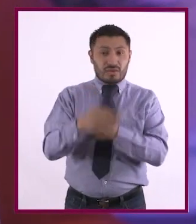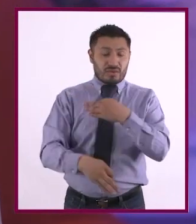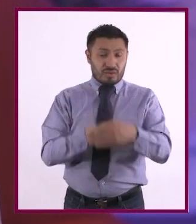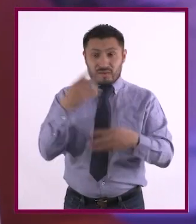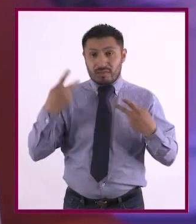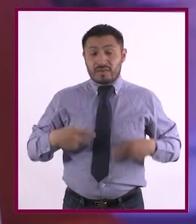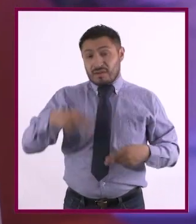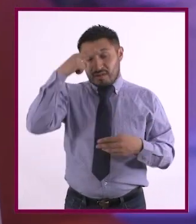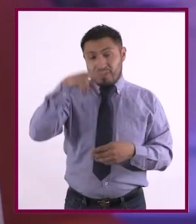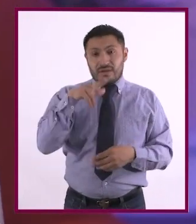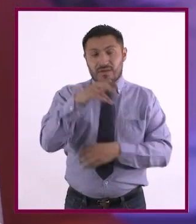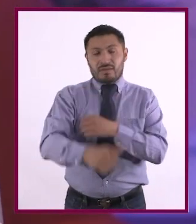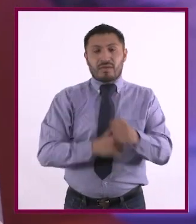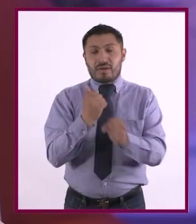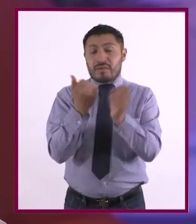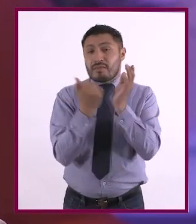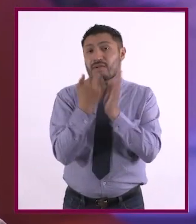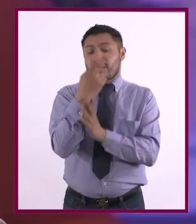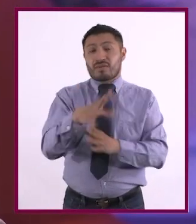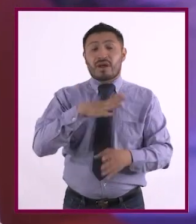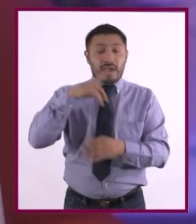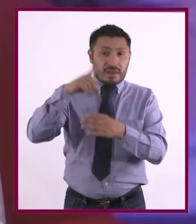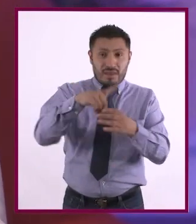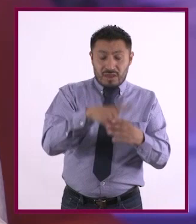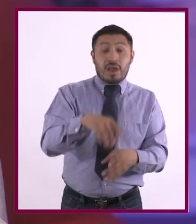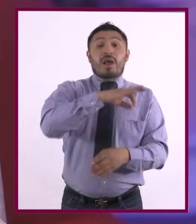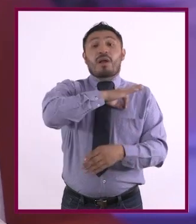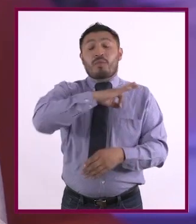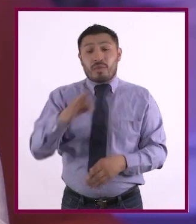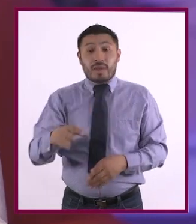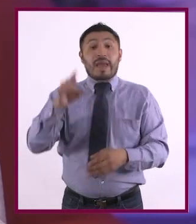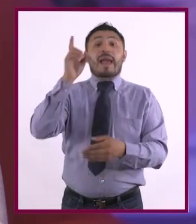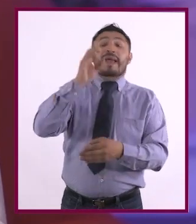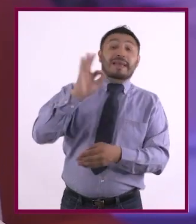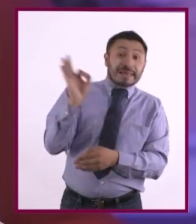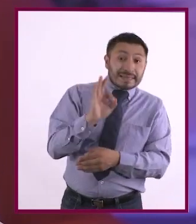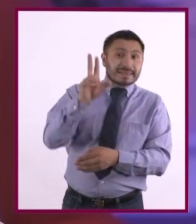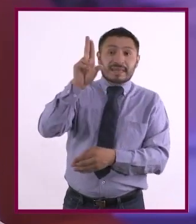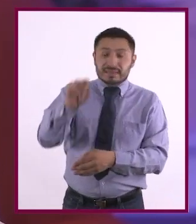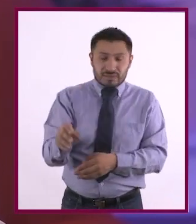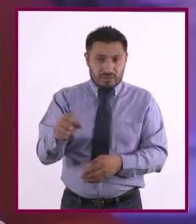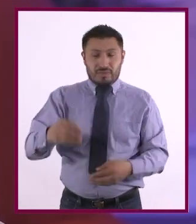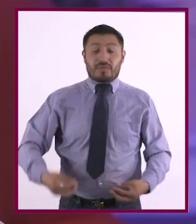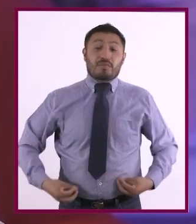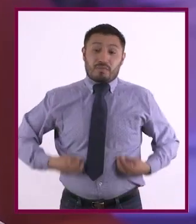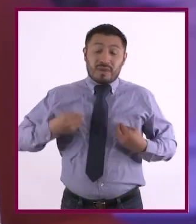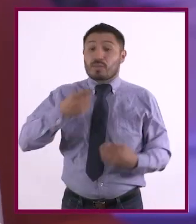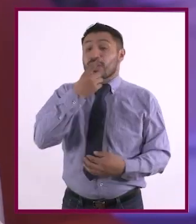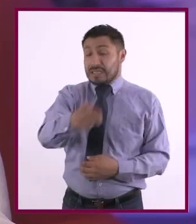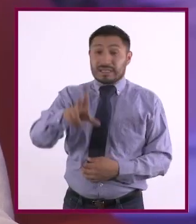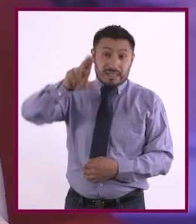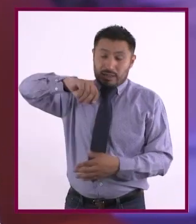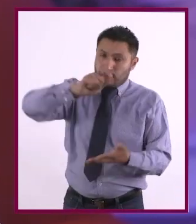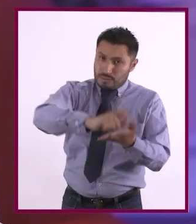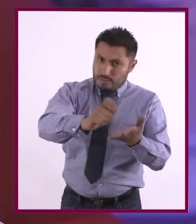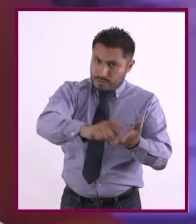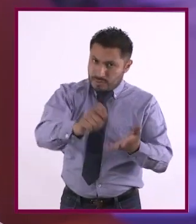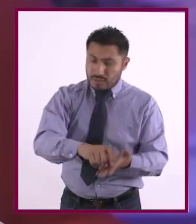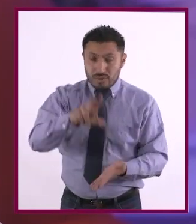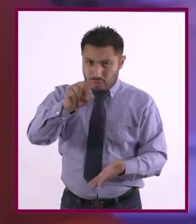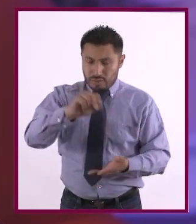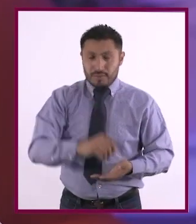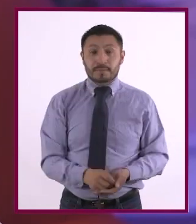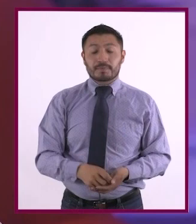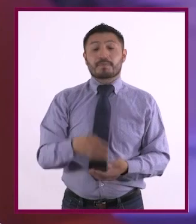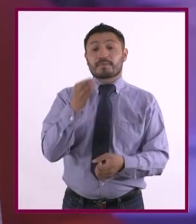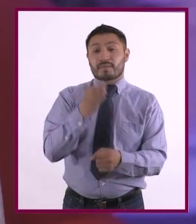los mexicanos mayores de edad somos donadores potenciales, a menos de que en vida expresemos nuestra negación. Actualmente, hablar de donación de órganos es